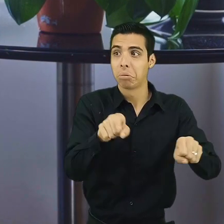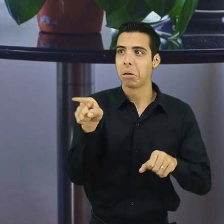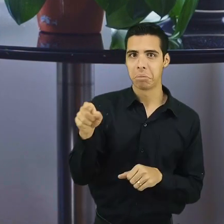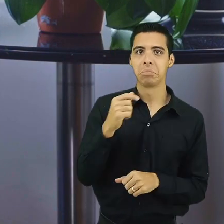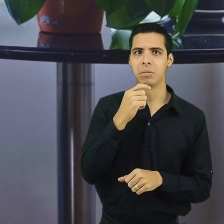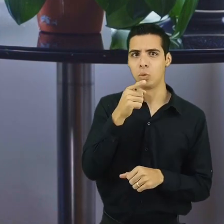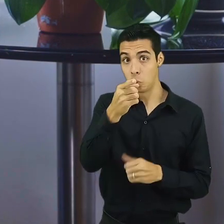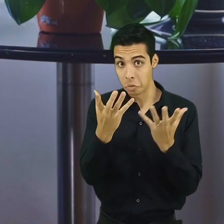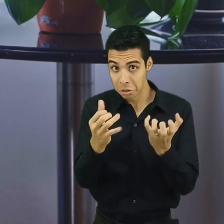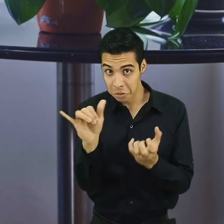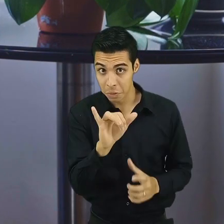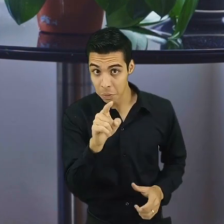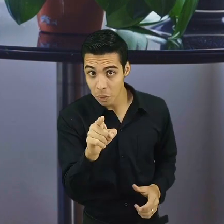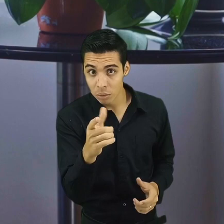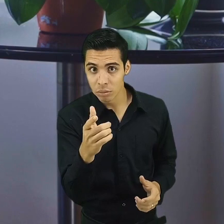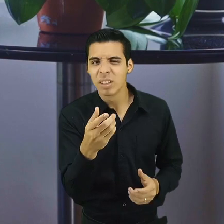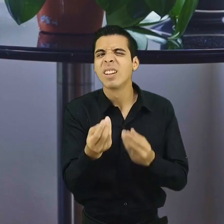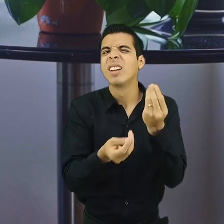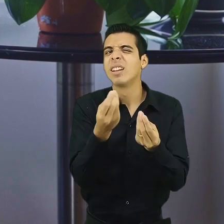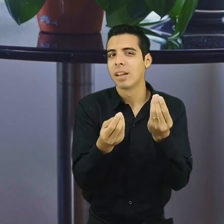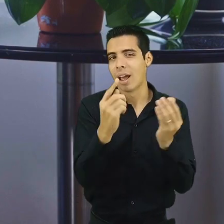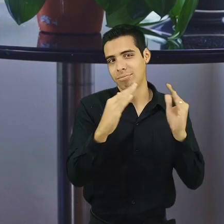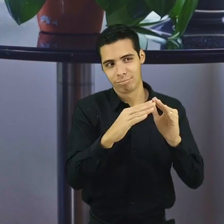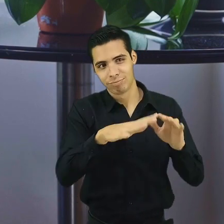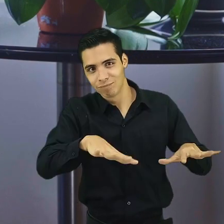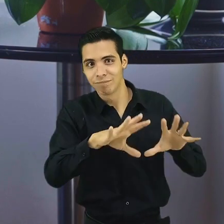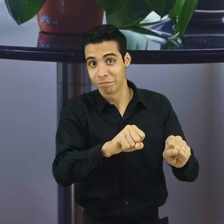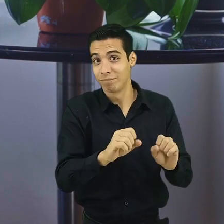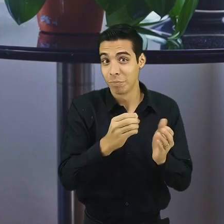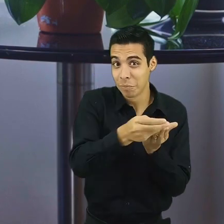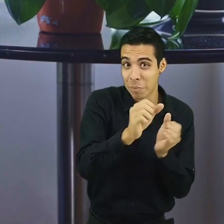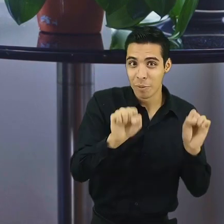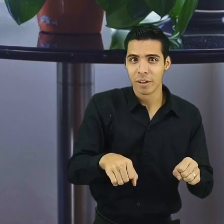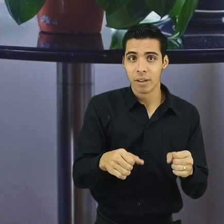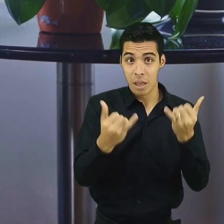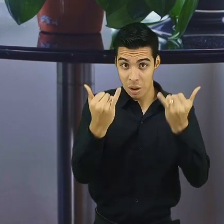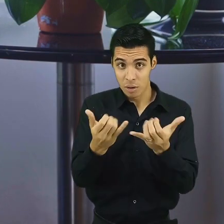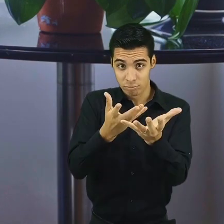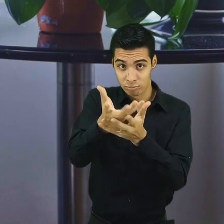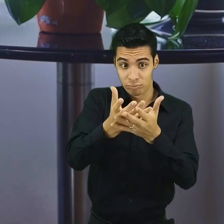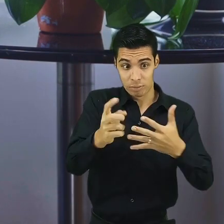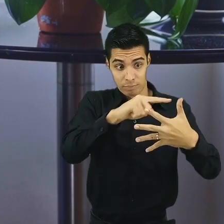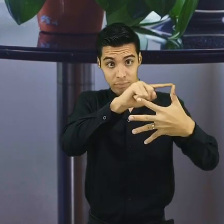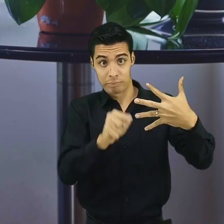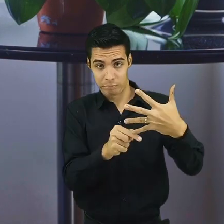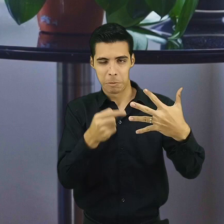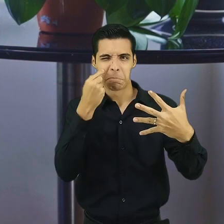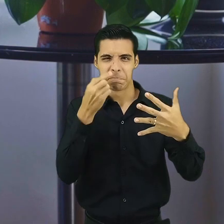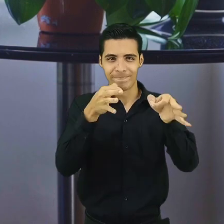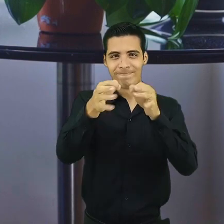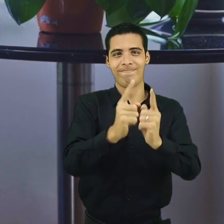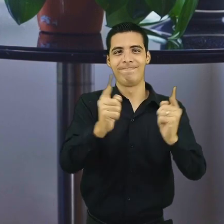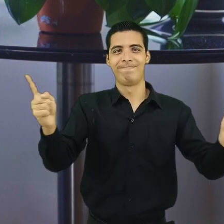una inversión rentable a largo plazo, esta podría ser una buena opción para ti. Quédate hasta el final de este video porque te voy a contar sobre las 5